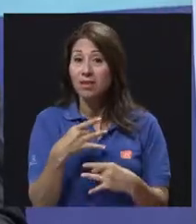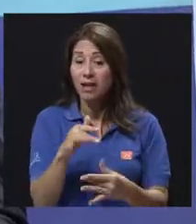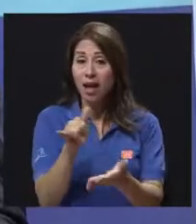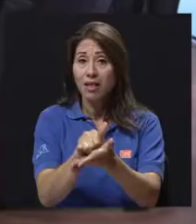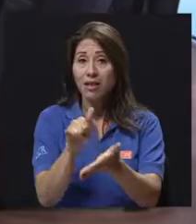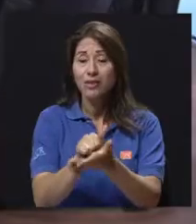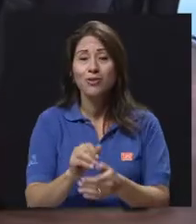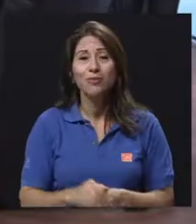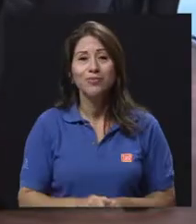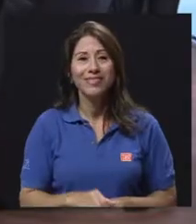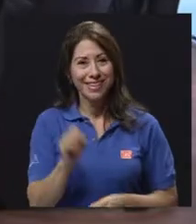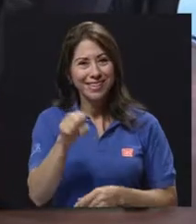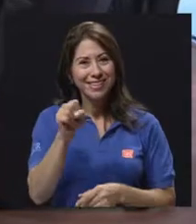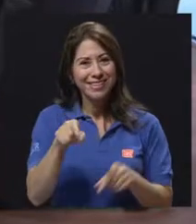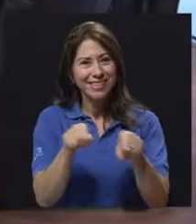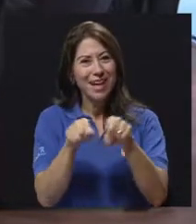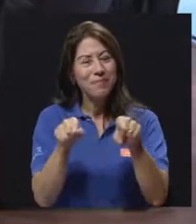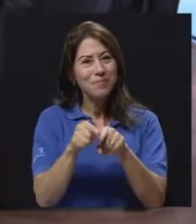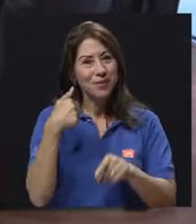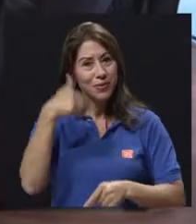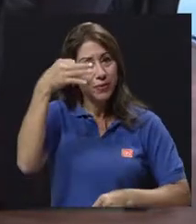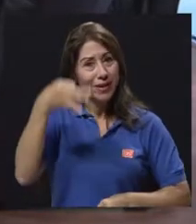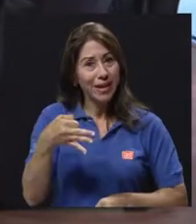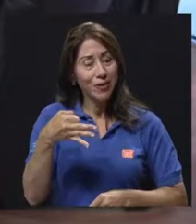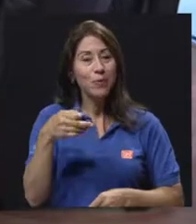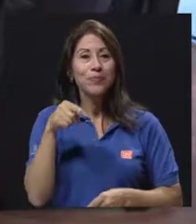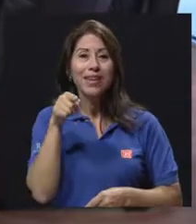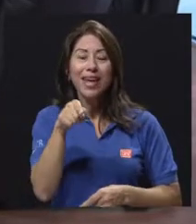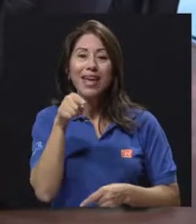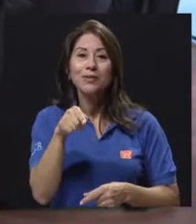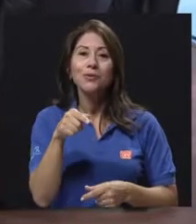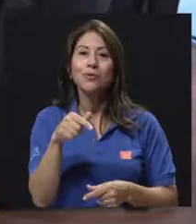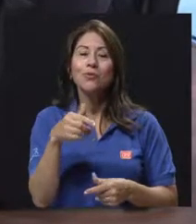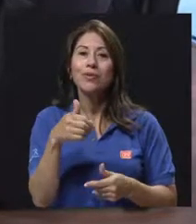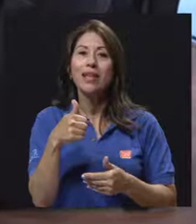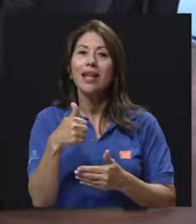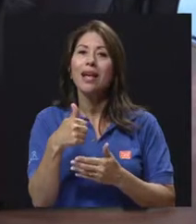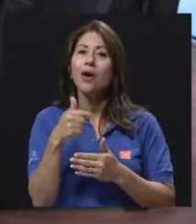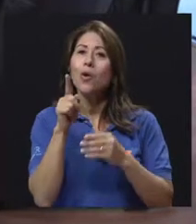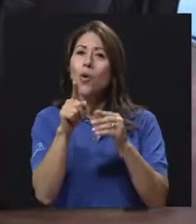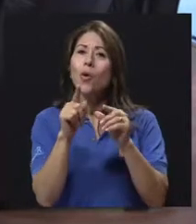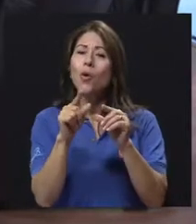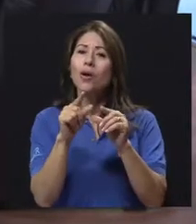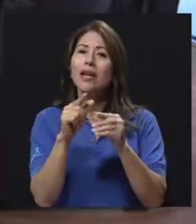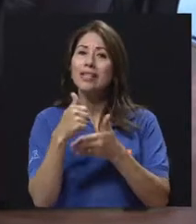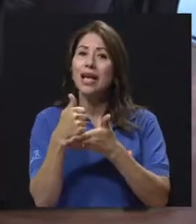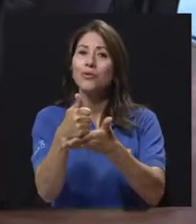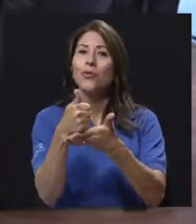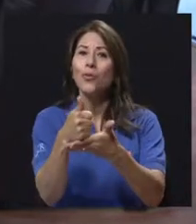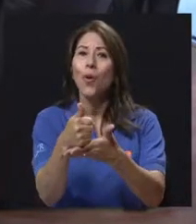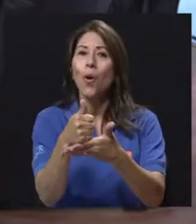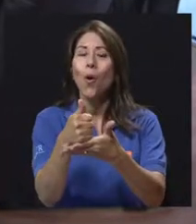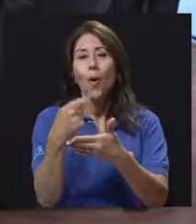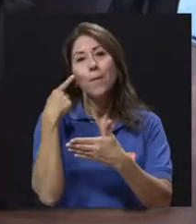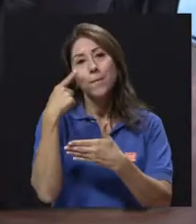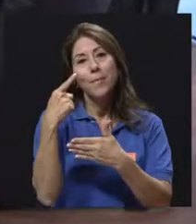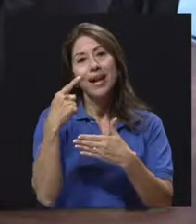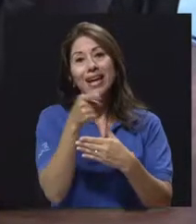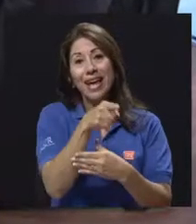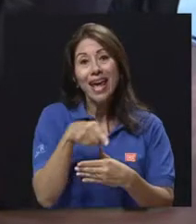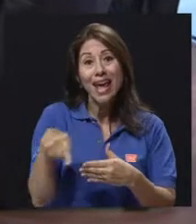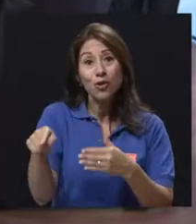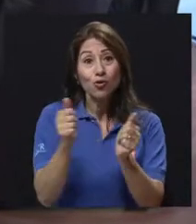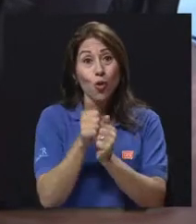eso. Y formulamos también, yo creo que eso les ayudó un grupo para que estuvieran comunicados por móvil, ¿verdad?